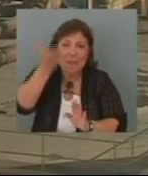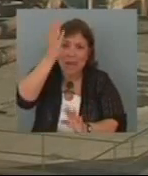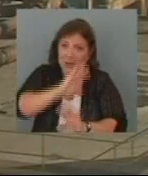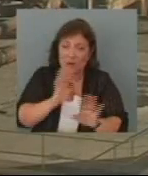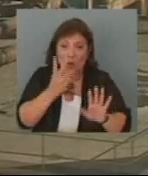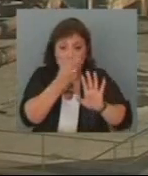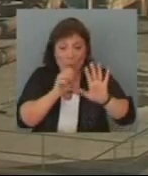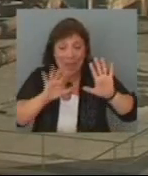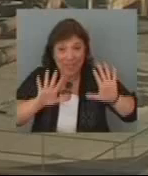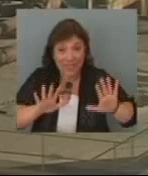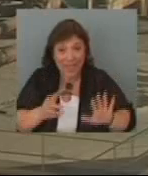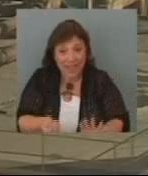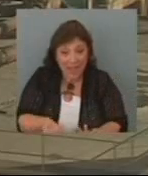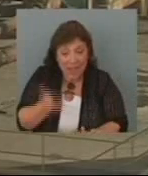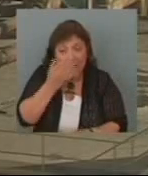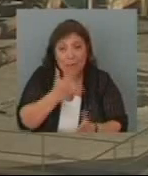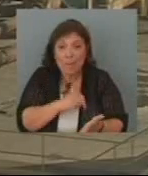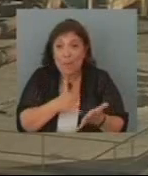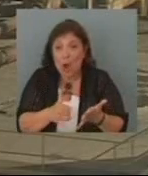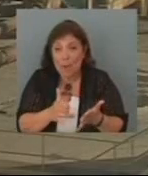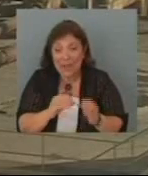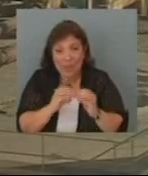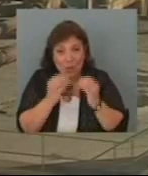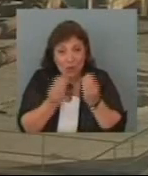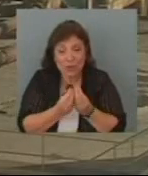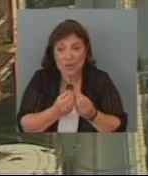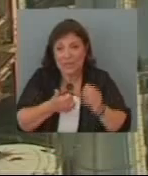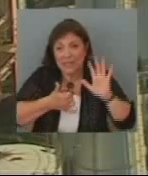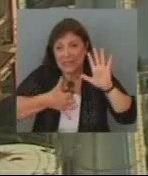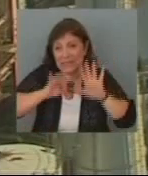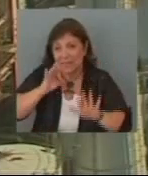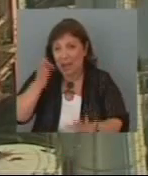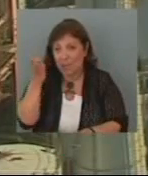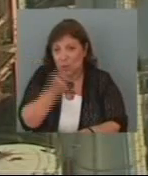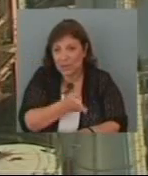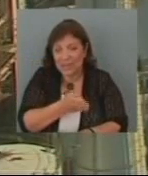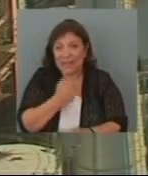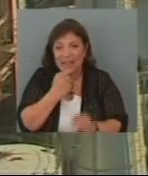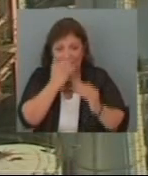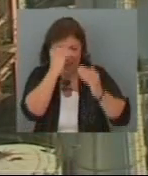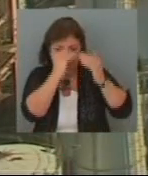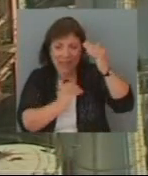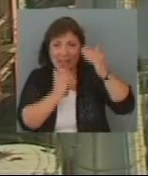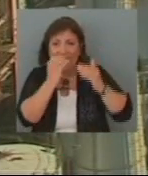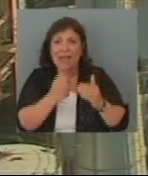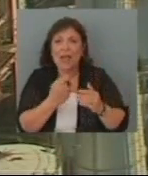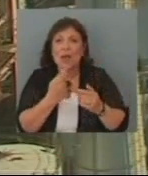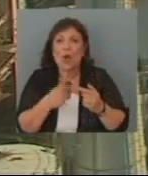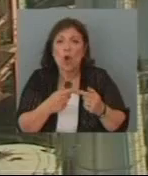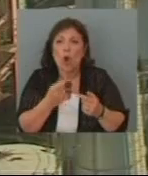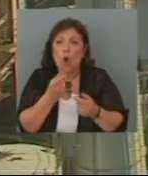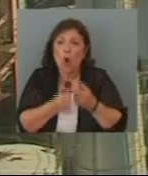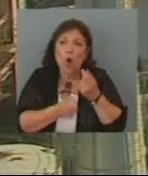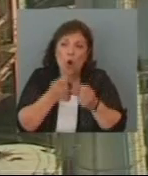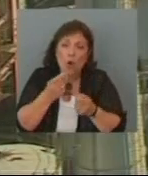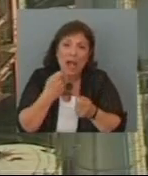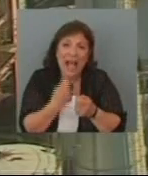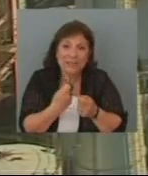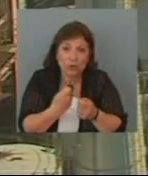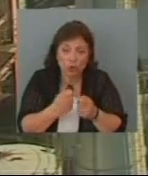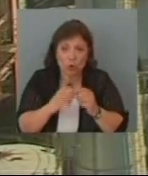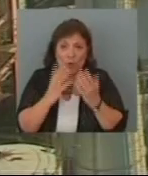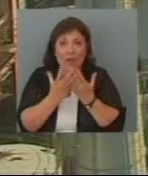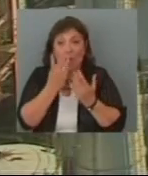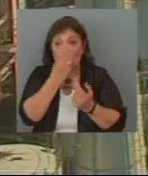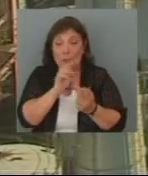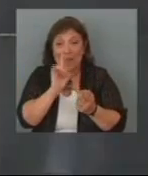el incremento de tarifas promedio representó un 60% del índice de precios al consumo. Por su parte, para 2014,